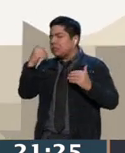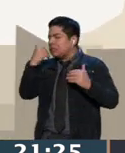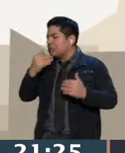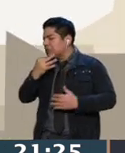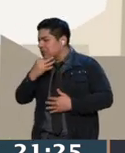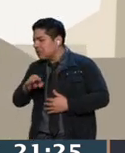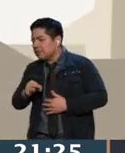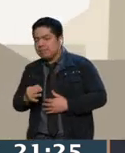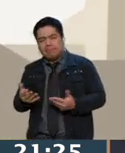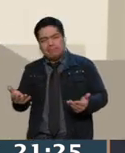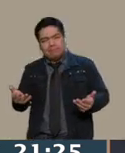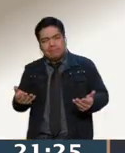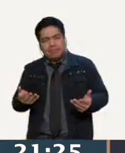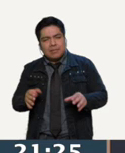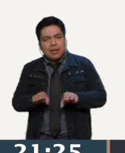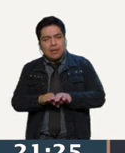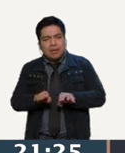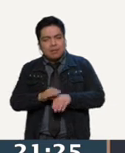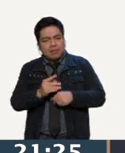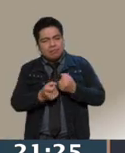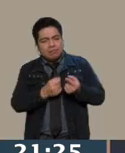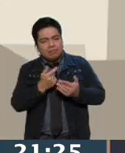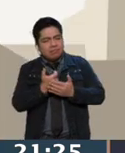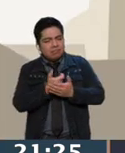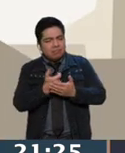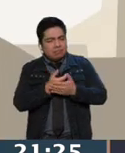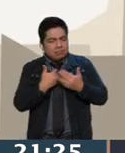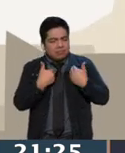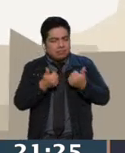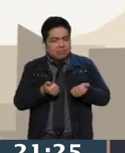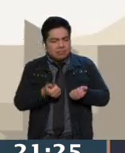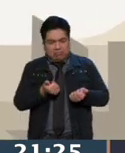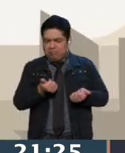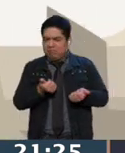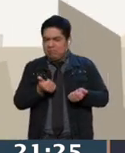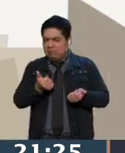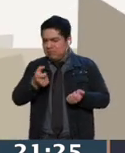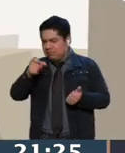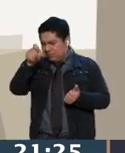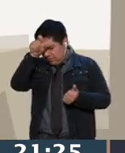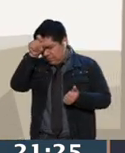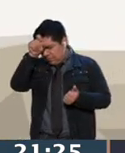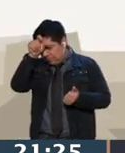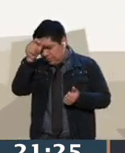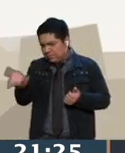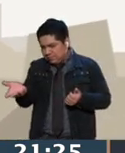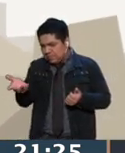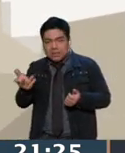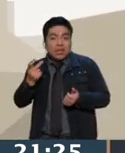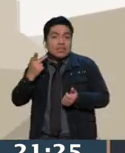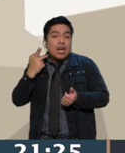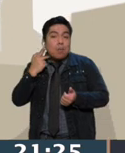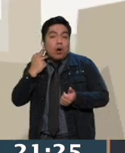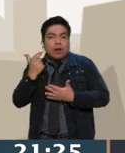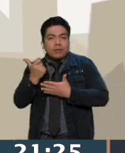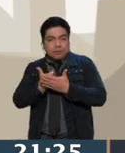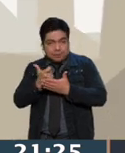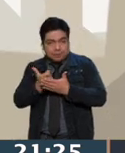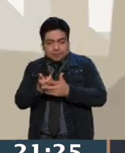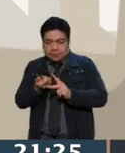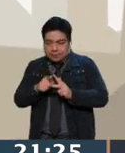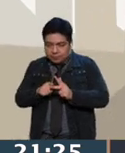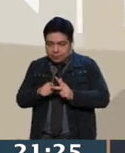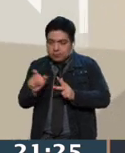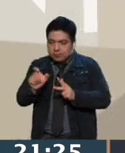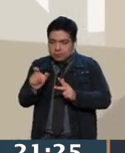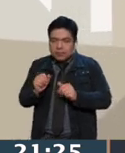esa palabra para los que no entienden la economía. Lo cierto es que esta política económica empieza a